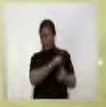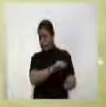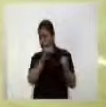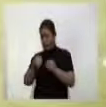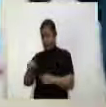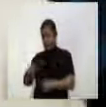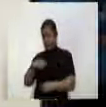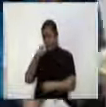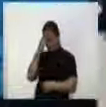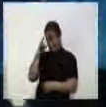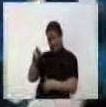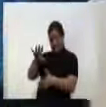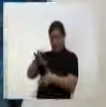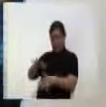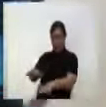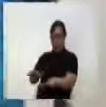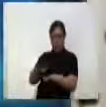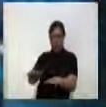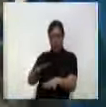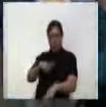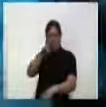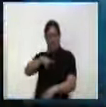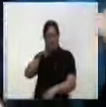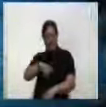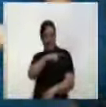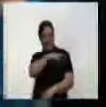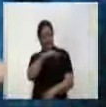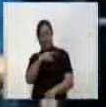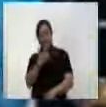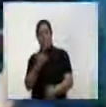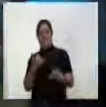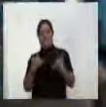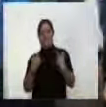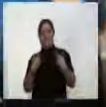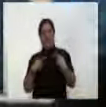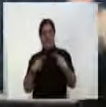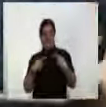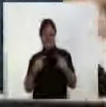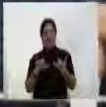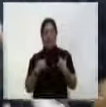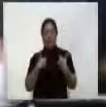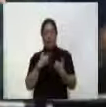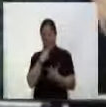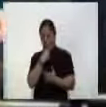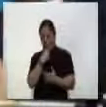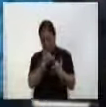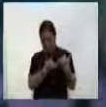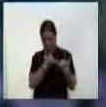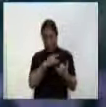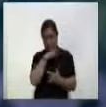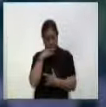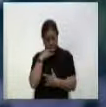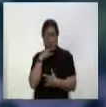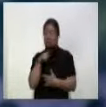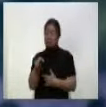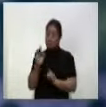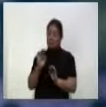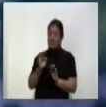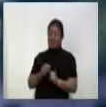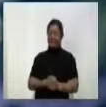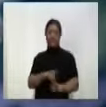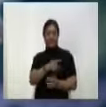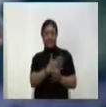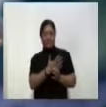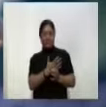América y es increíble. A jugadores chilenos les ha ido bien ahí, dijo Arturo a ESPN. El mediocampista de